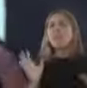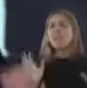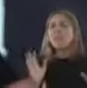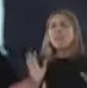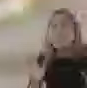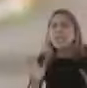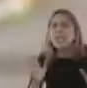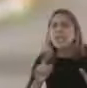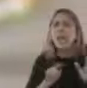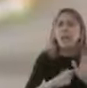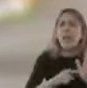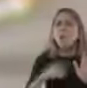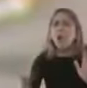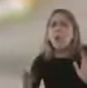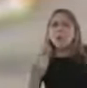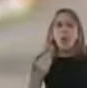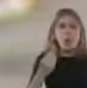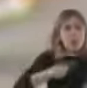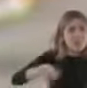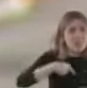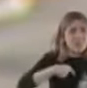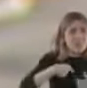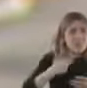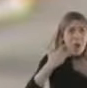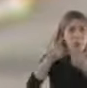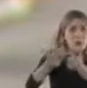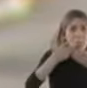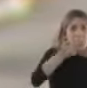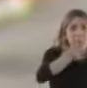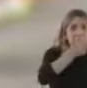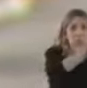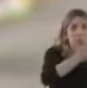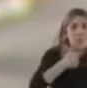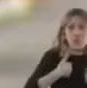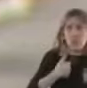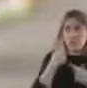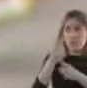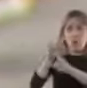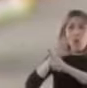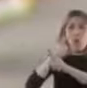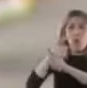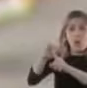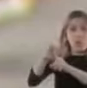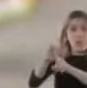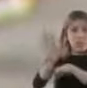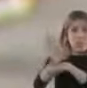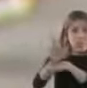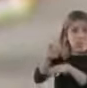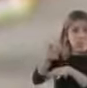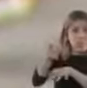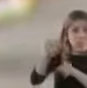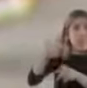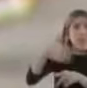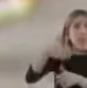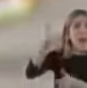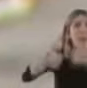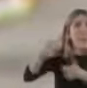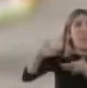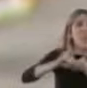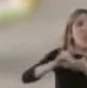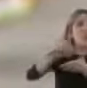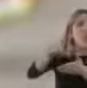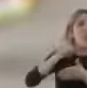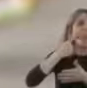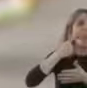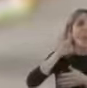y en todos los lugares estuvimos presentes cuando nos necesitaron con obra pública. Ahí lo tengo a Enrique, que hizo un enorme trabajo, es nuestro candidato a diputado de Entre